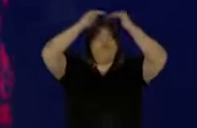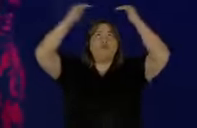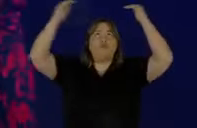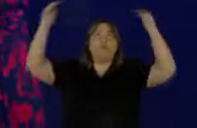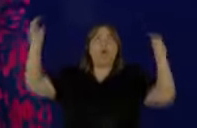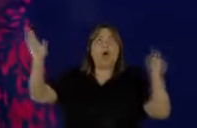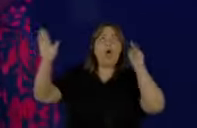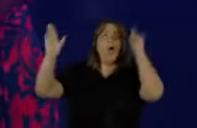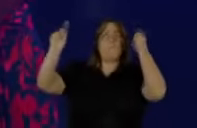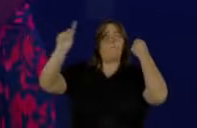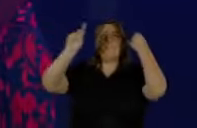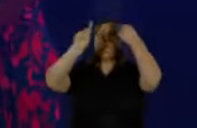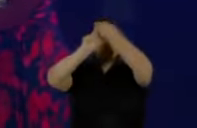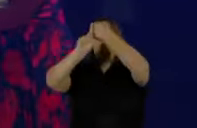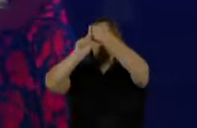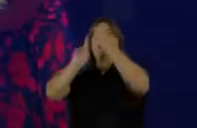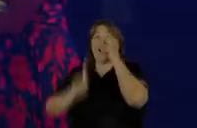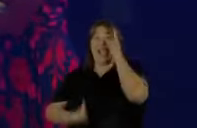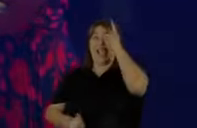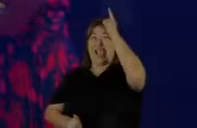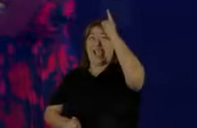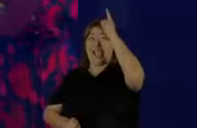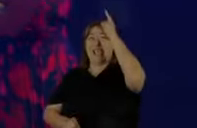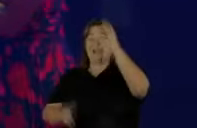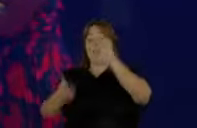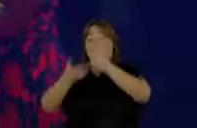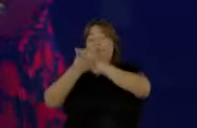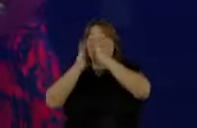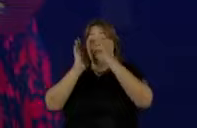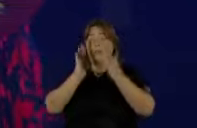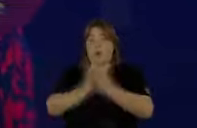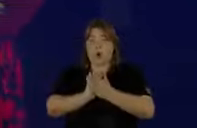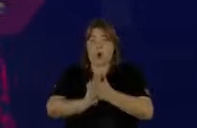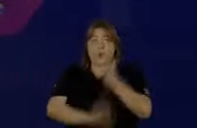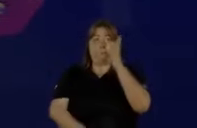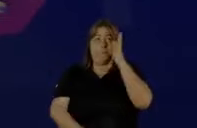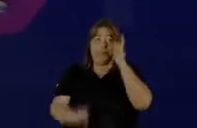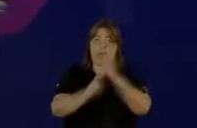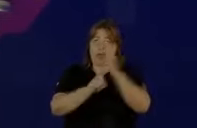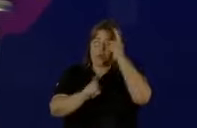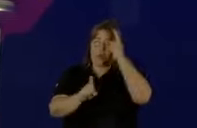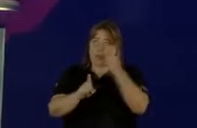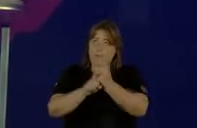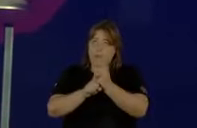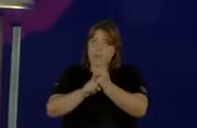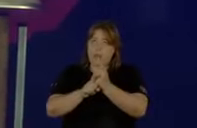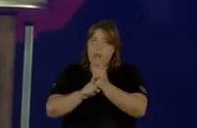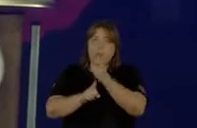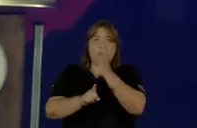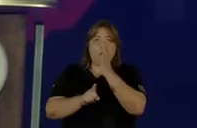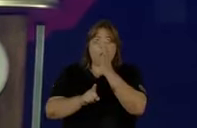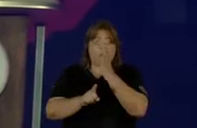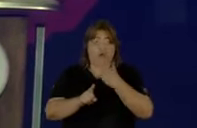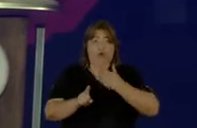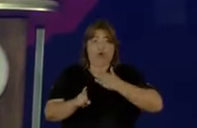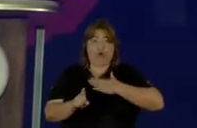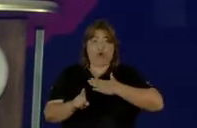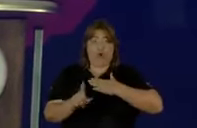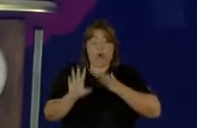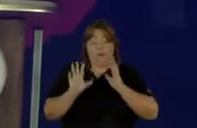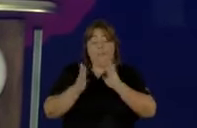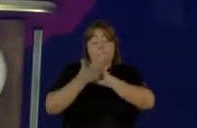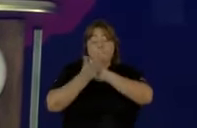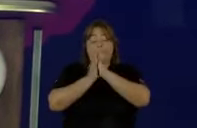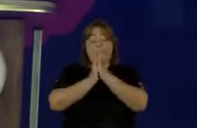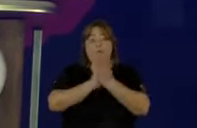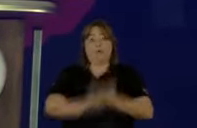lo repite, ese es mi hermano y hermana y madre. Diga, soy familia de Dios.